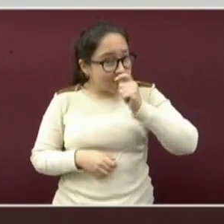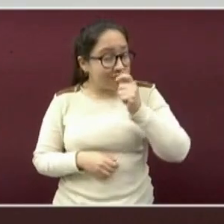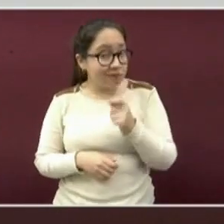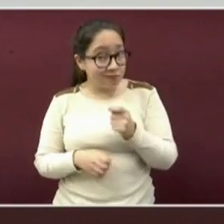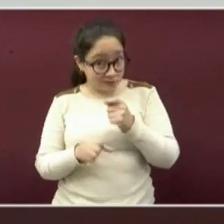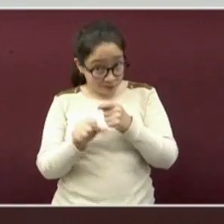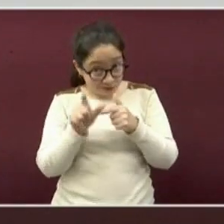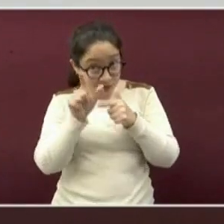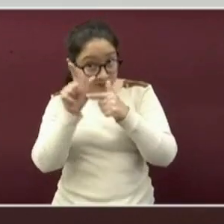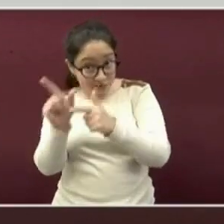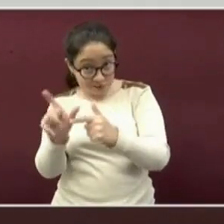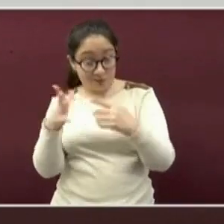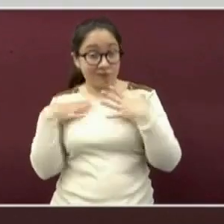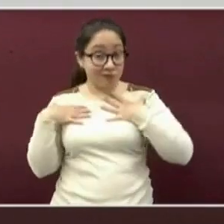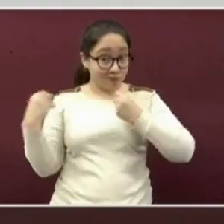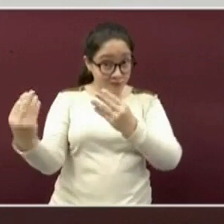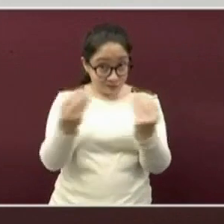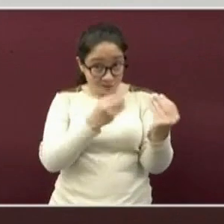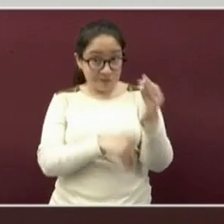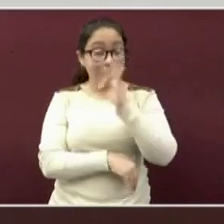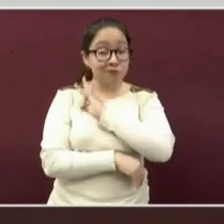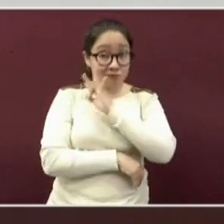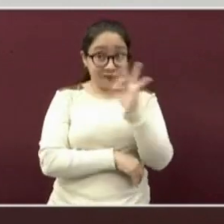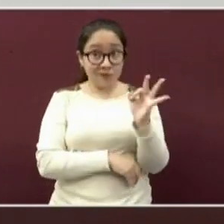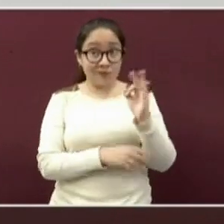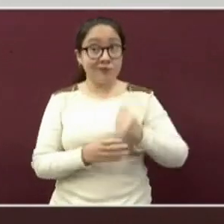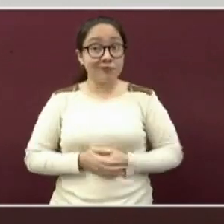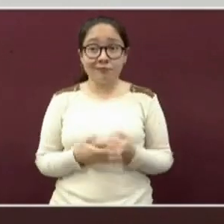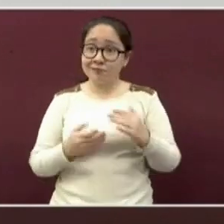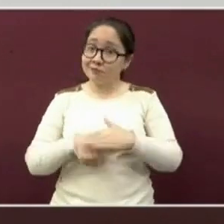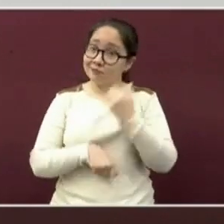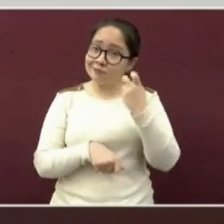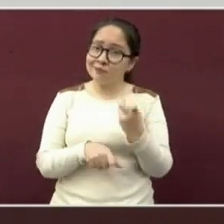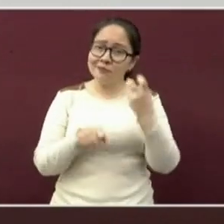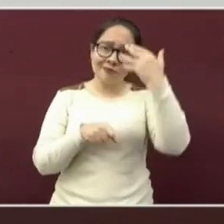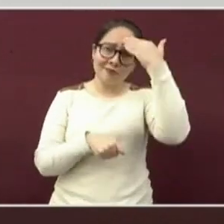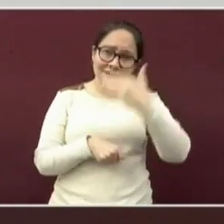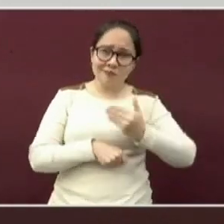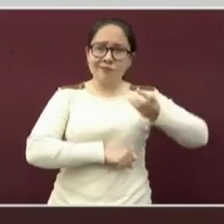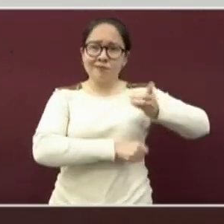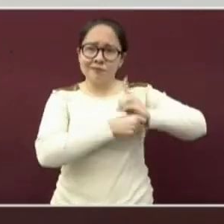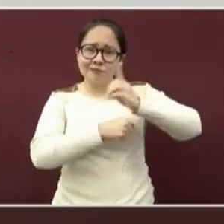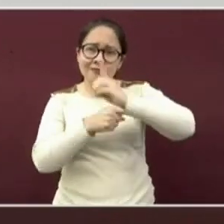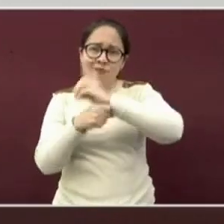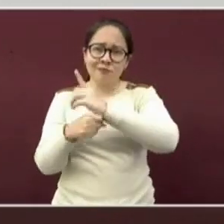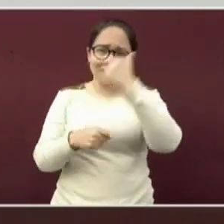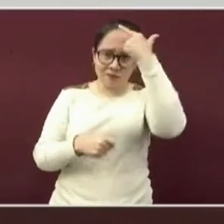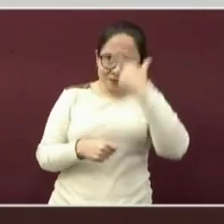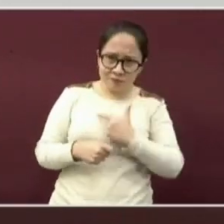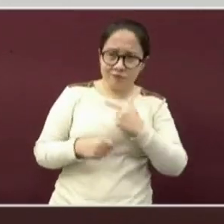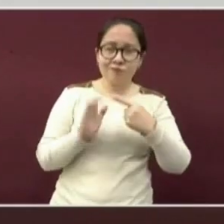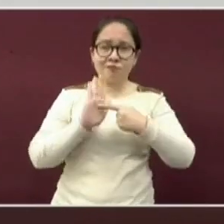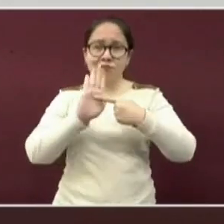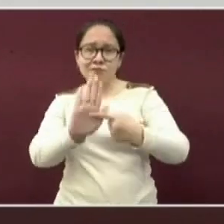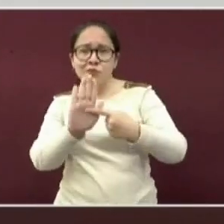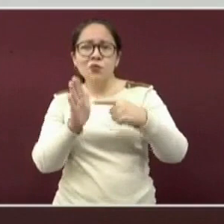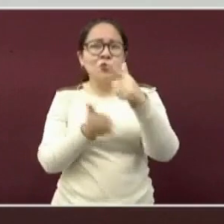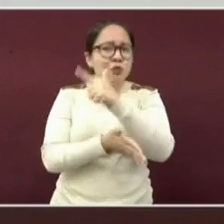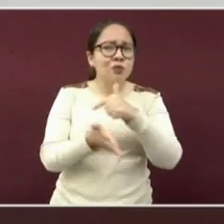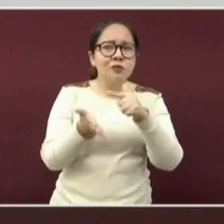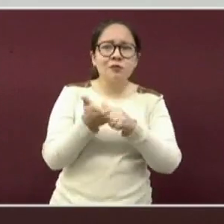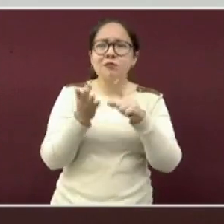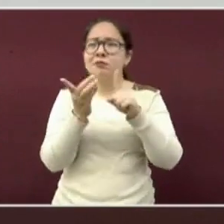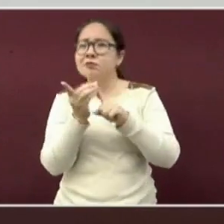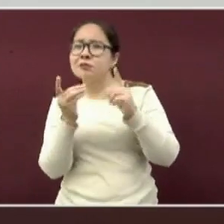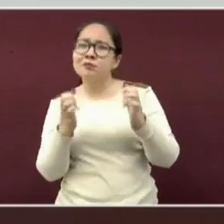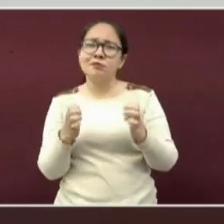que el coronavirus aún se encuentra presente. Es por ello que, como todas las noches, les muestro los municipios en donde se